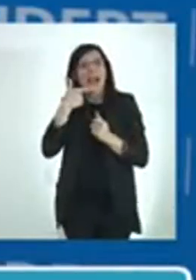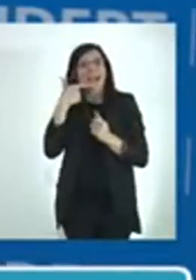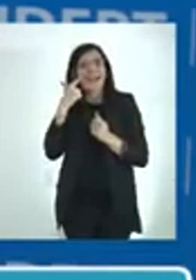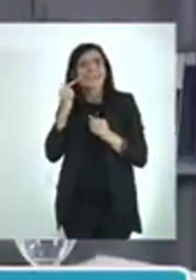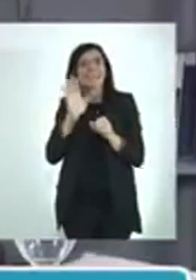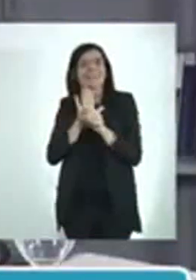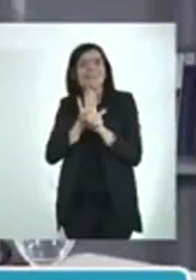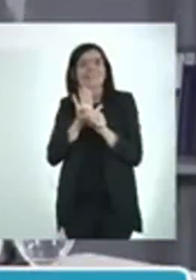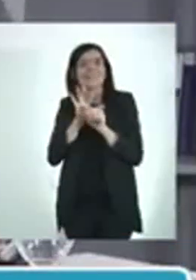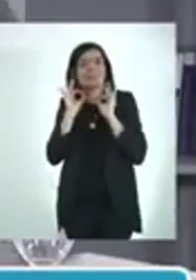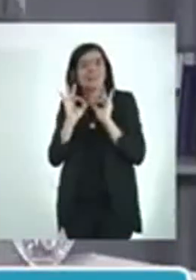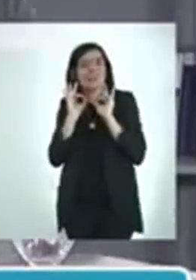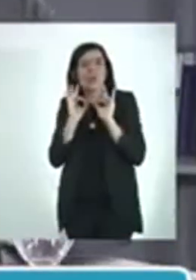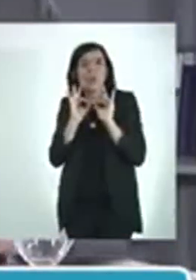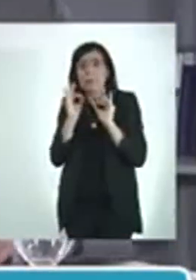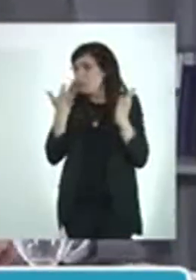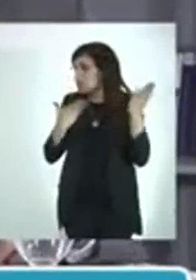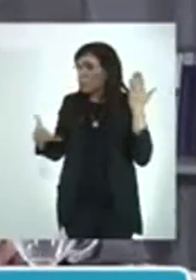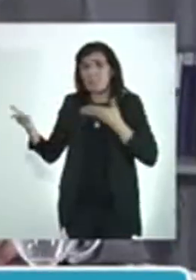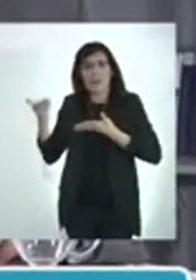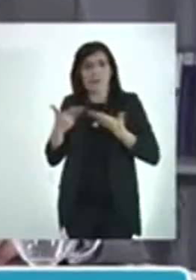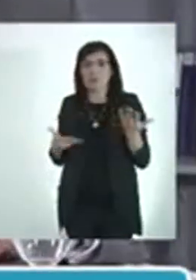educativo. Ahora, ¿crees que hay